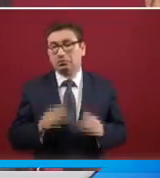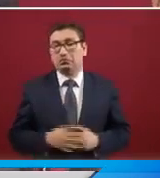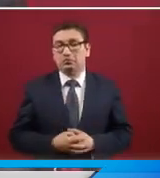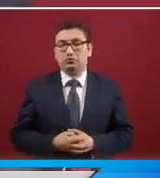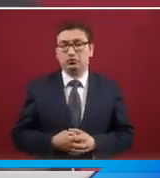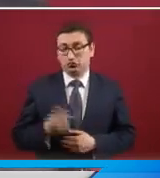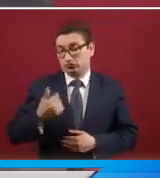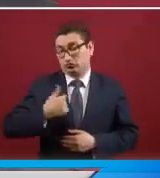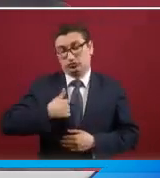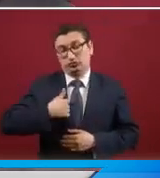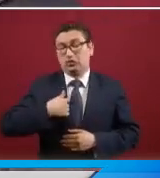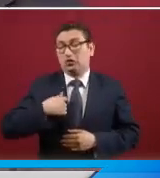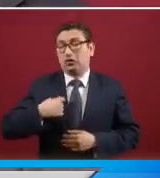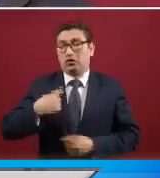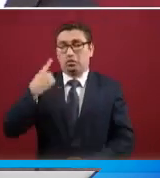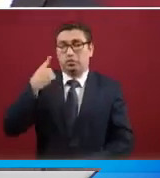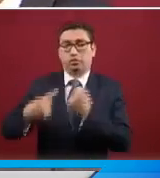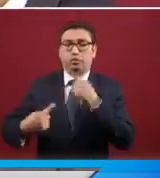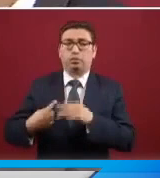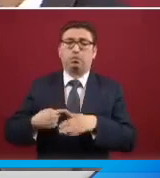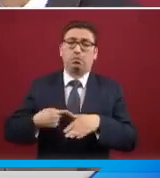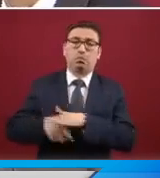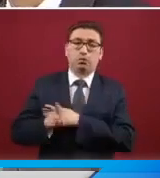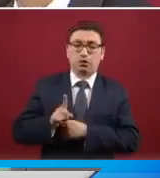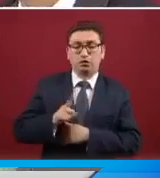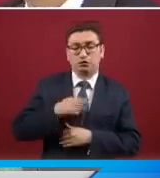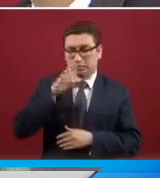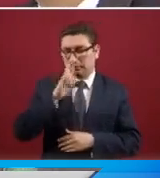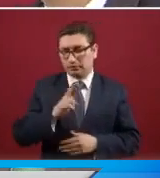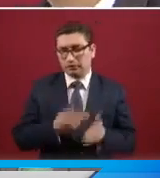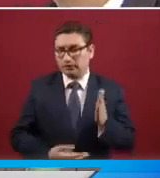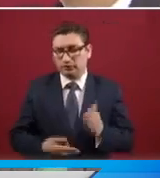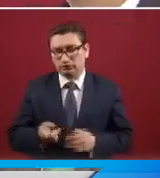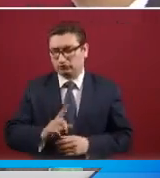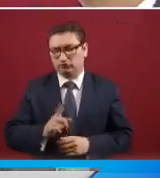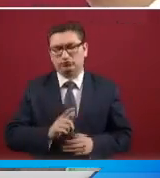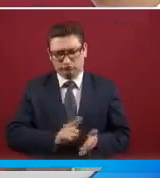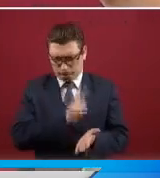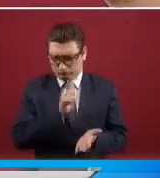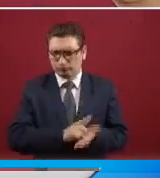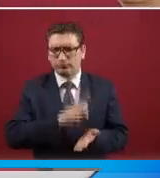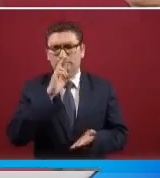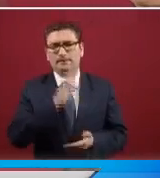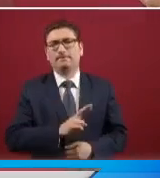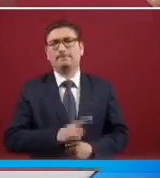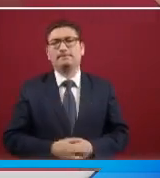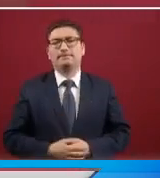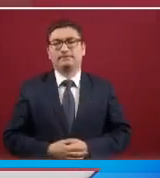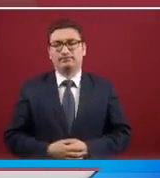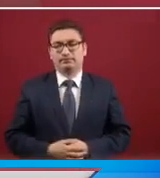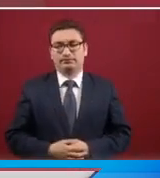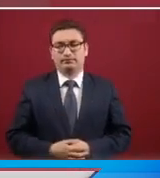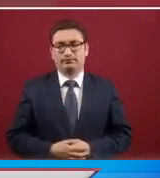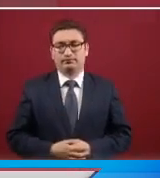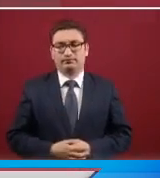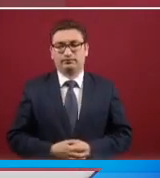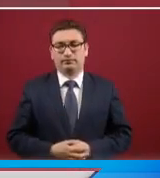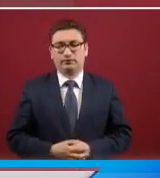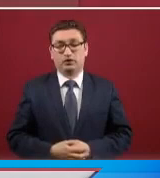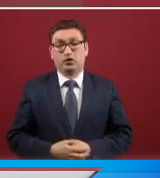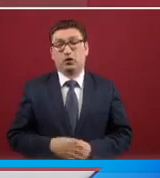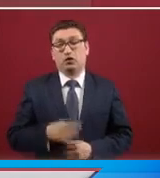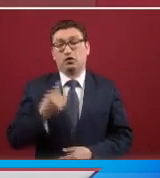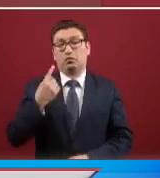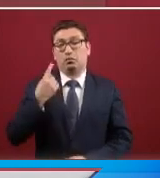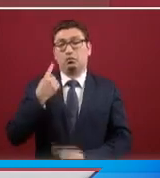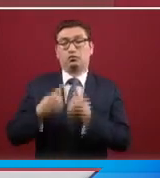muchos obstáculos, pero es una obra muy importante para el país y se realizará a pesar de las resistencias, las lluvias de amparos y del sabotaje legal que